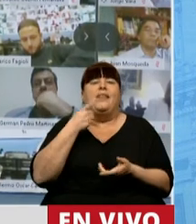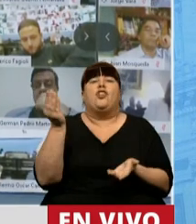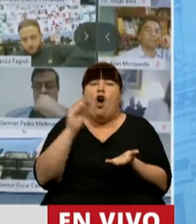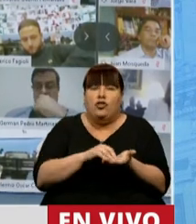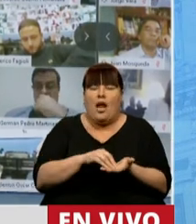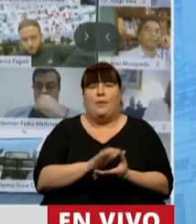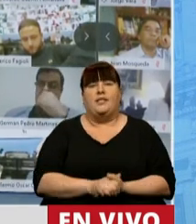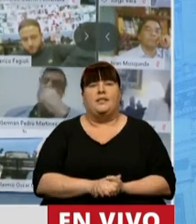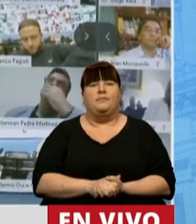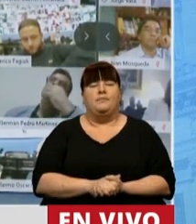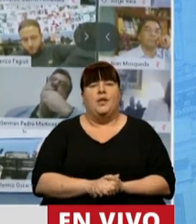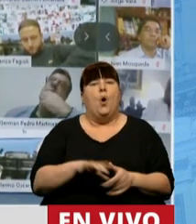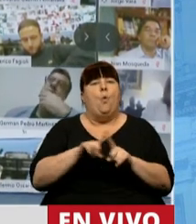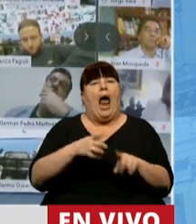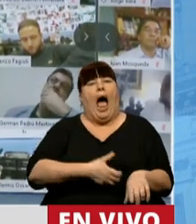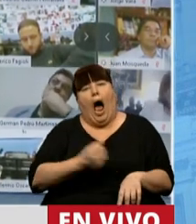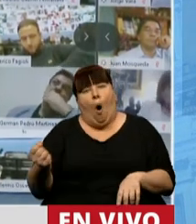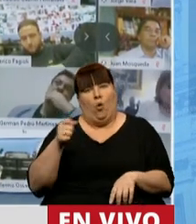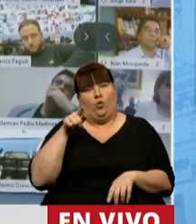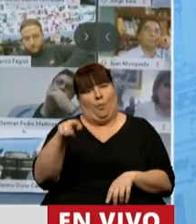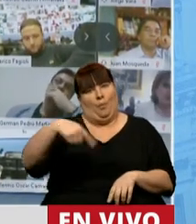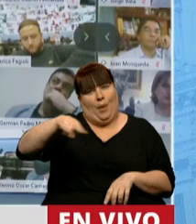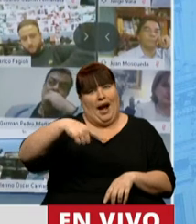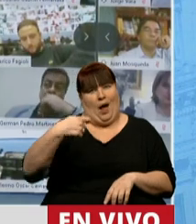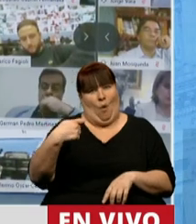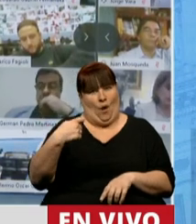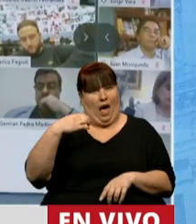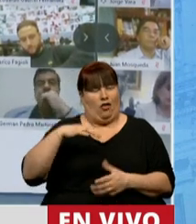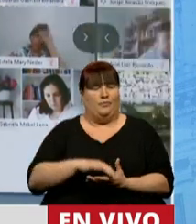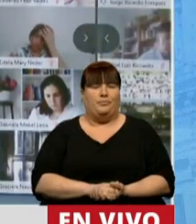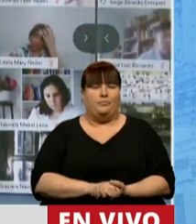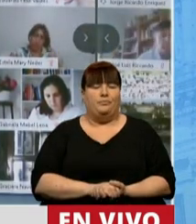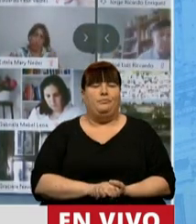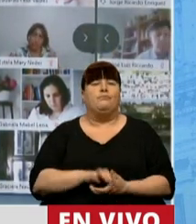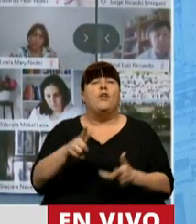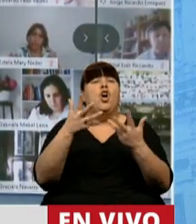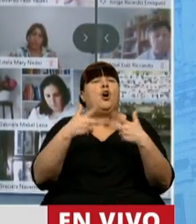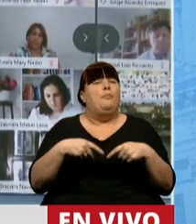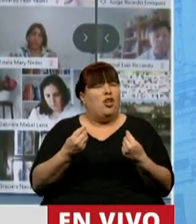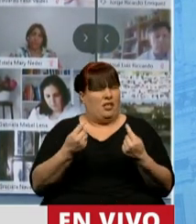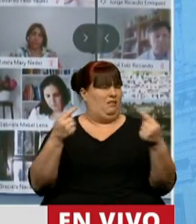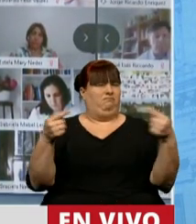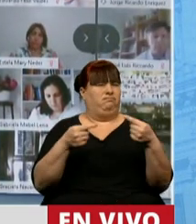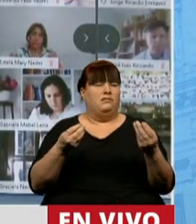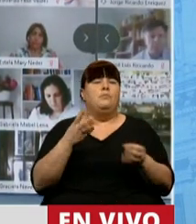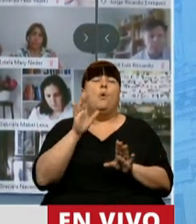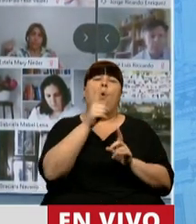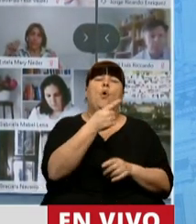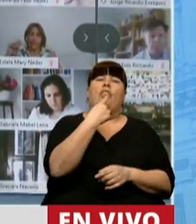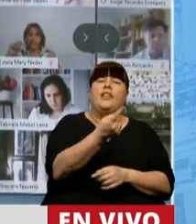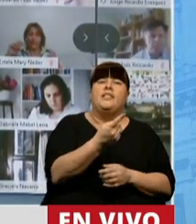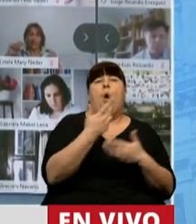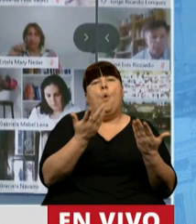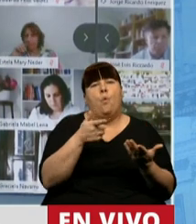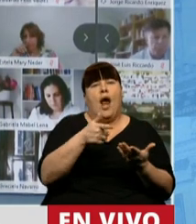nuevamente eh un un ajuste para los saberes y el proyecto presidente es contradictorio porque por un lado dice